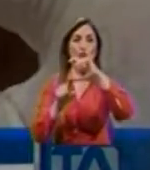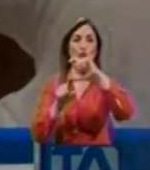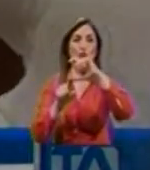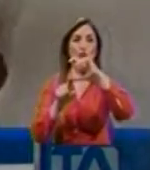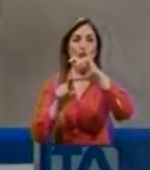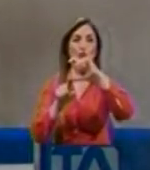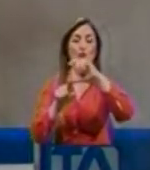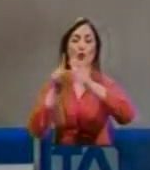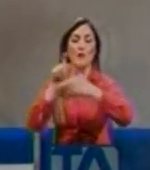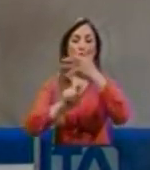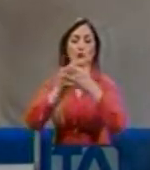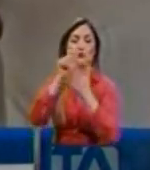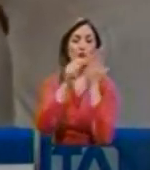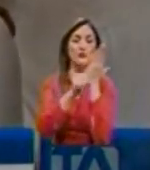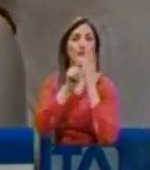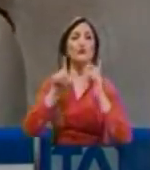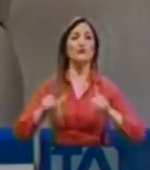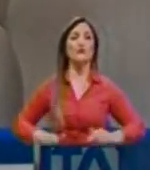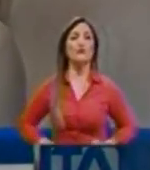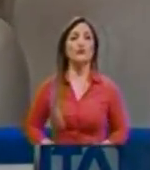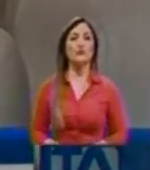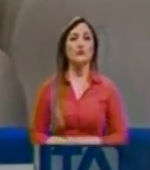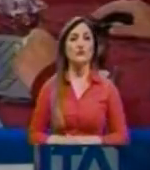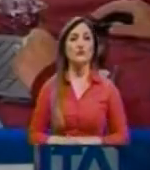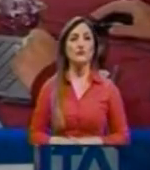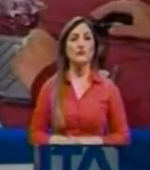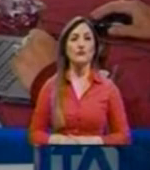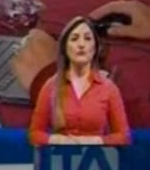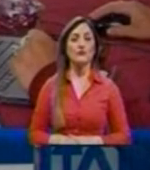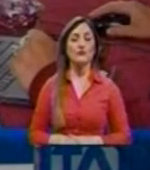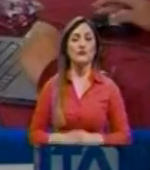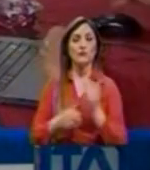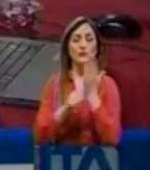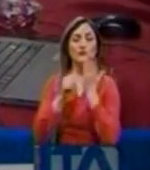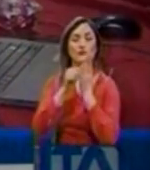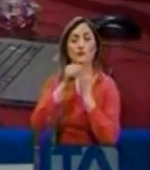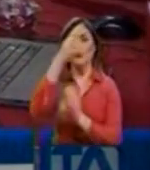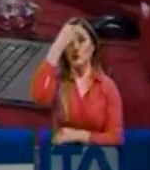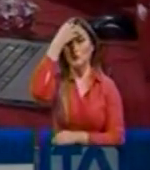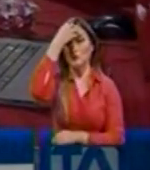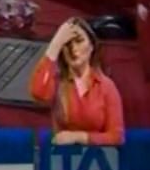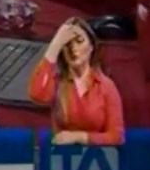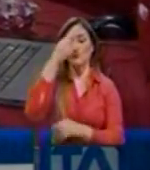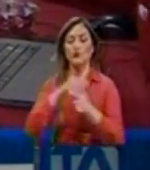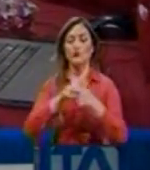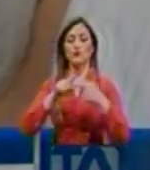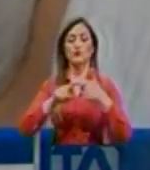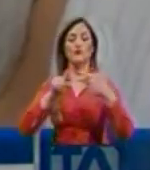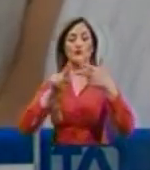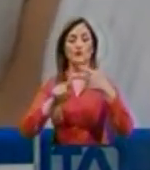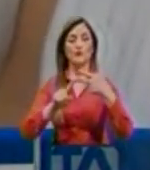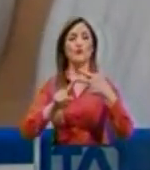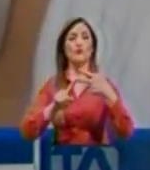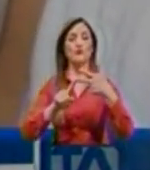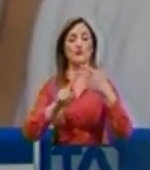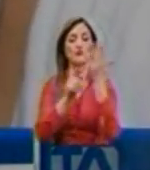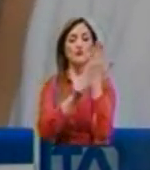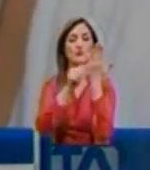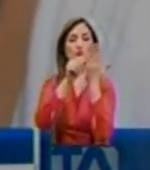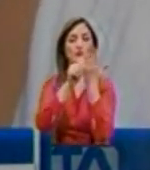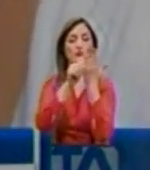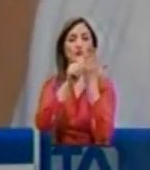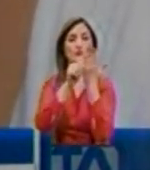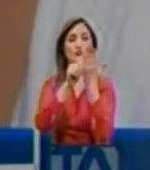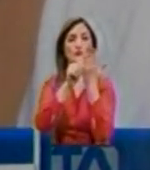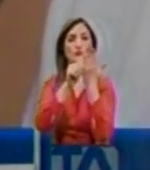protocolo aprobado también por el Ministerio de Salud. El Ministerio de Educación y también la otra cartera de Estado, hablando del Ministerio de Salud,